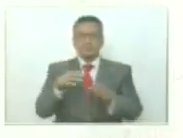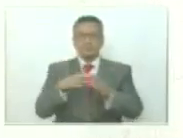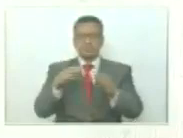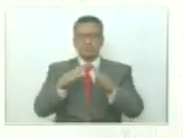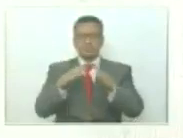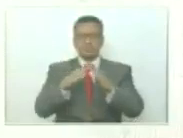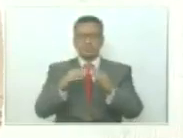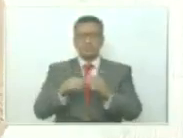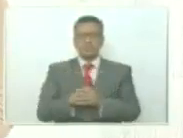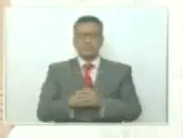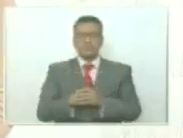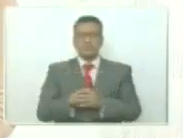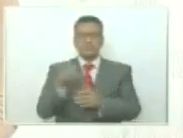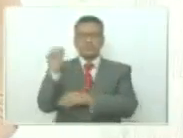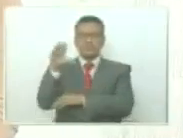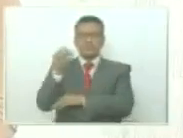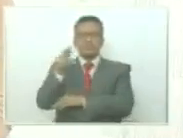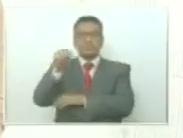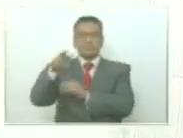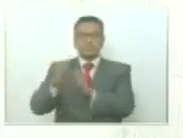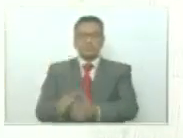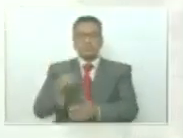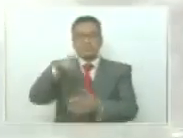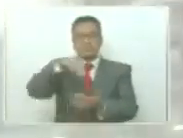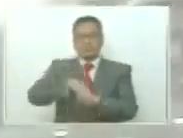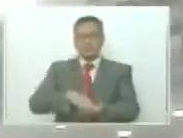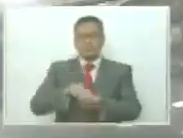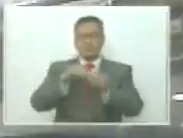casa, fue parlamentario para el año